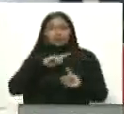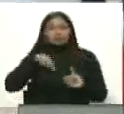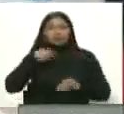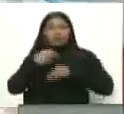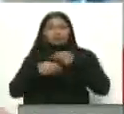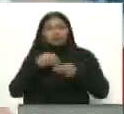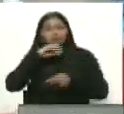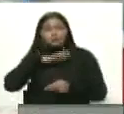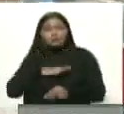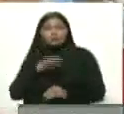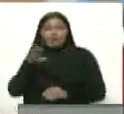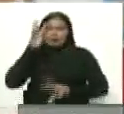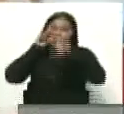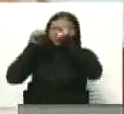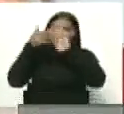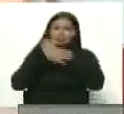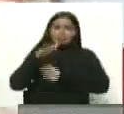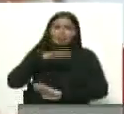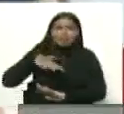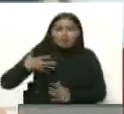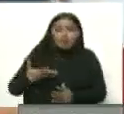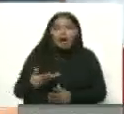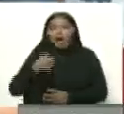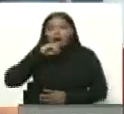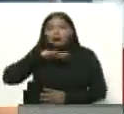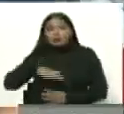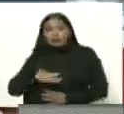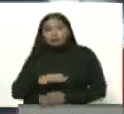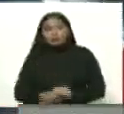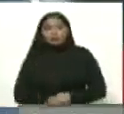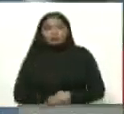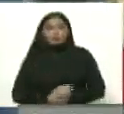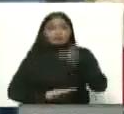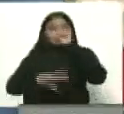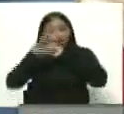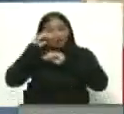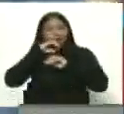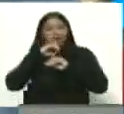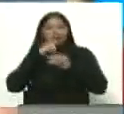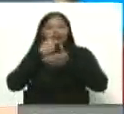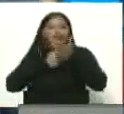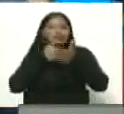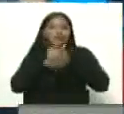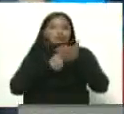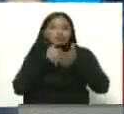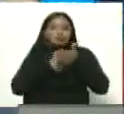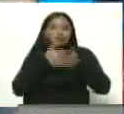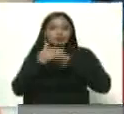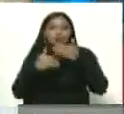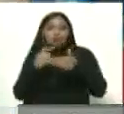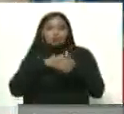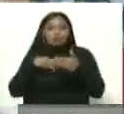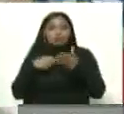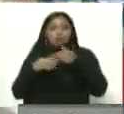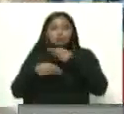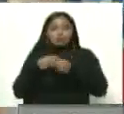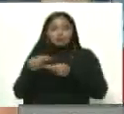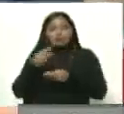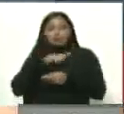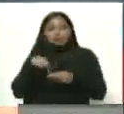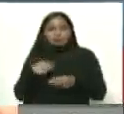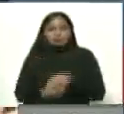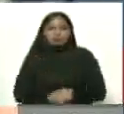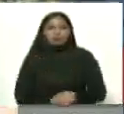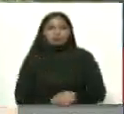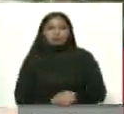de la historia. Ahí está el ejemplo histórico, ahí están las luchas, ahí están los referentes que nosotros tenemos que hacer nuestro. Venimos además de